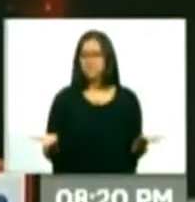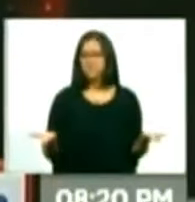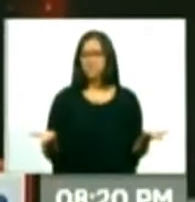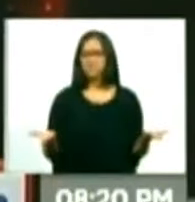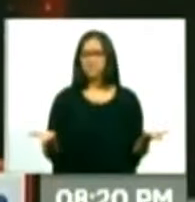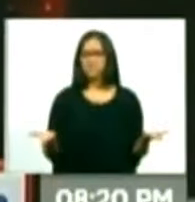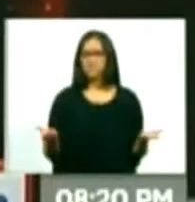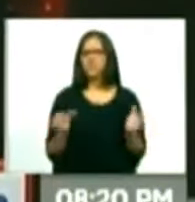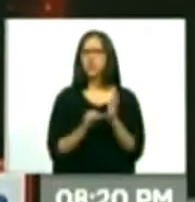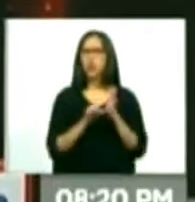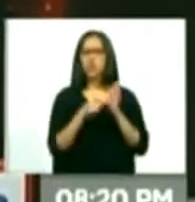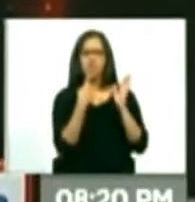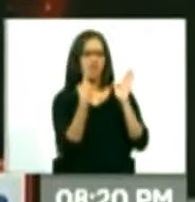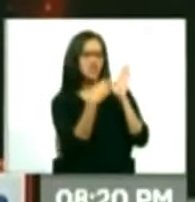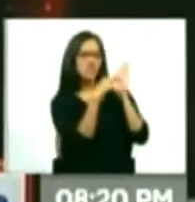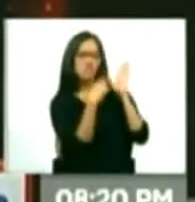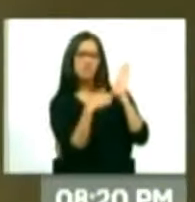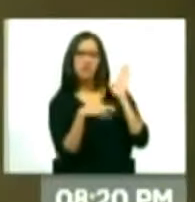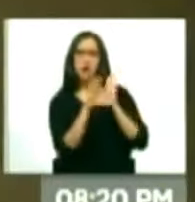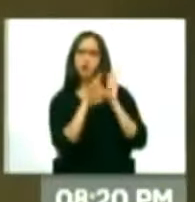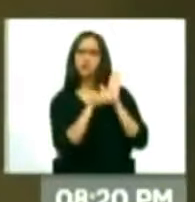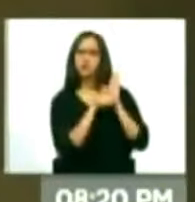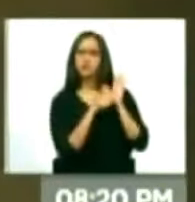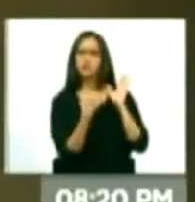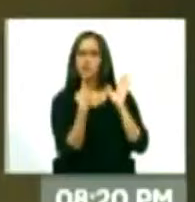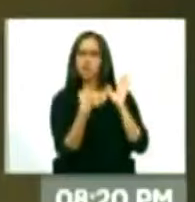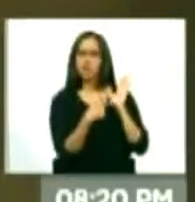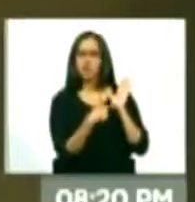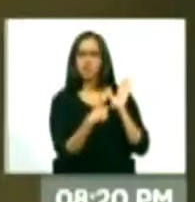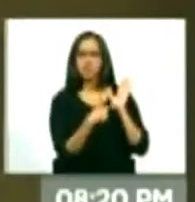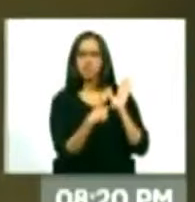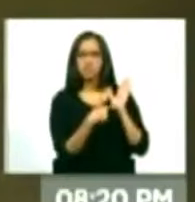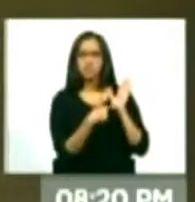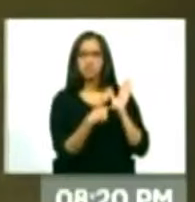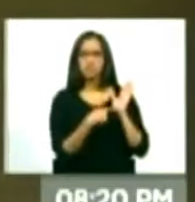¿Dónde aparece eso aquí? En esta Constitución.